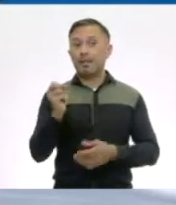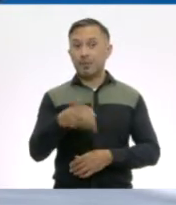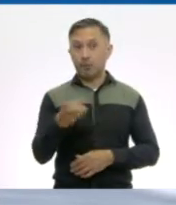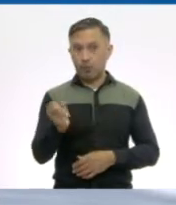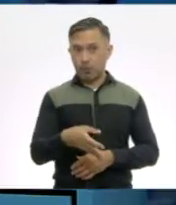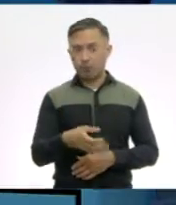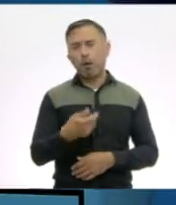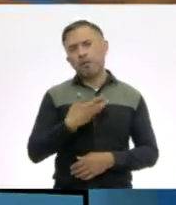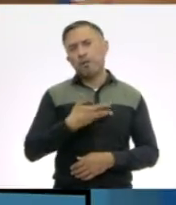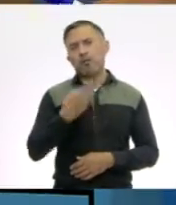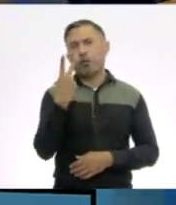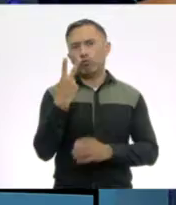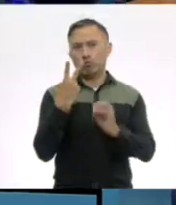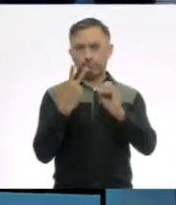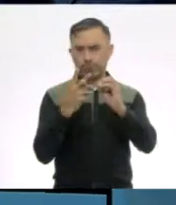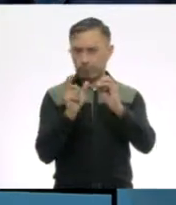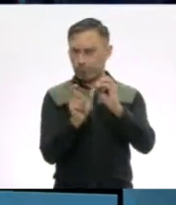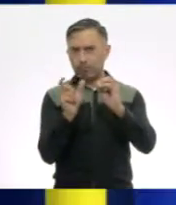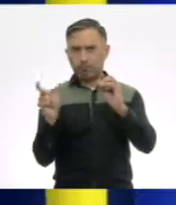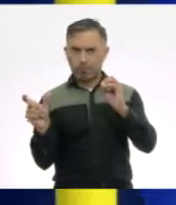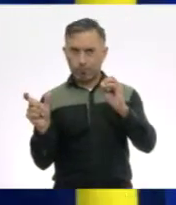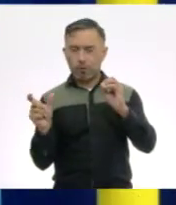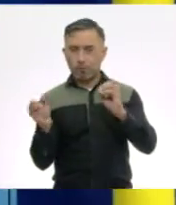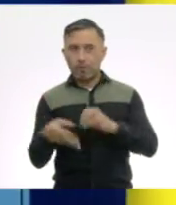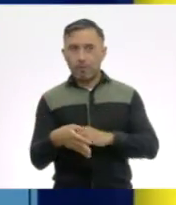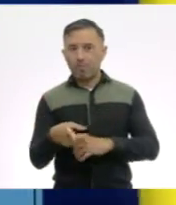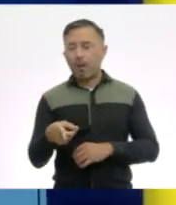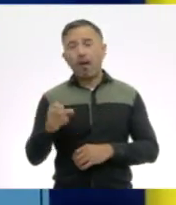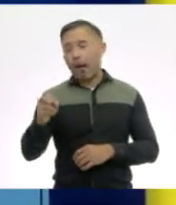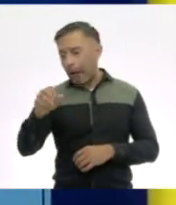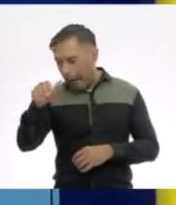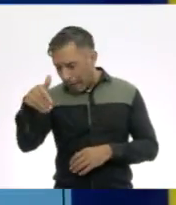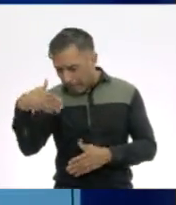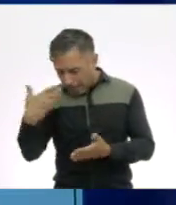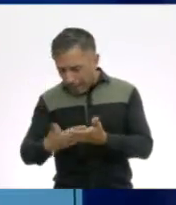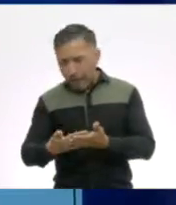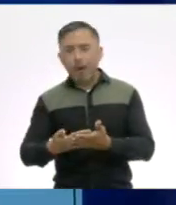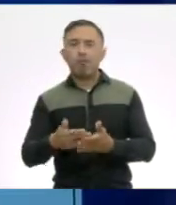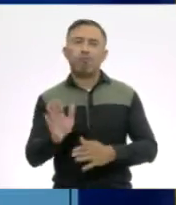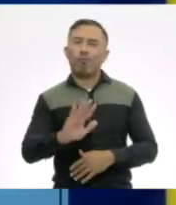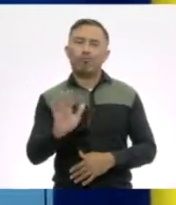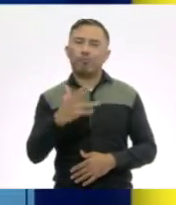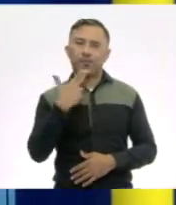rayitas. Entonces, ¡ay! Ese no cuenta. No pasa.